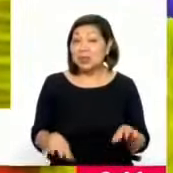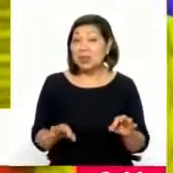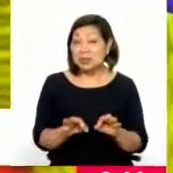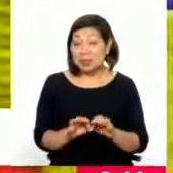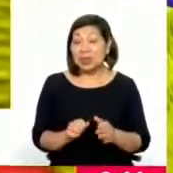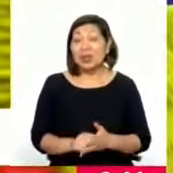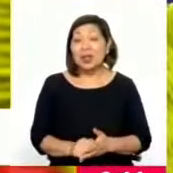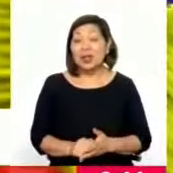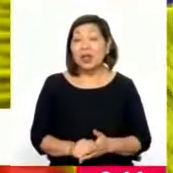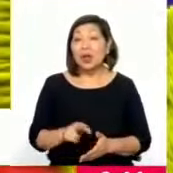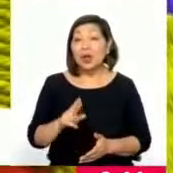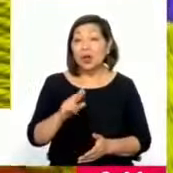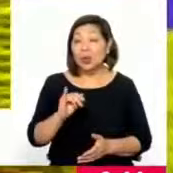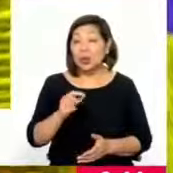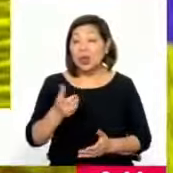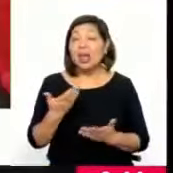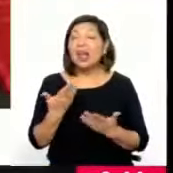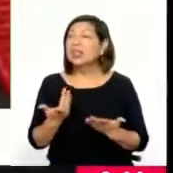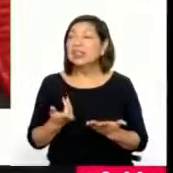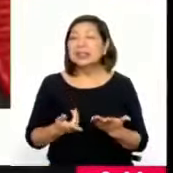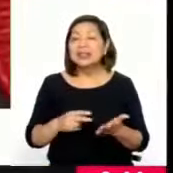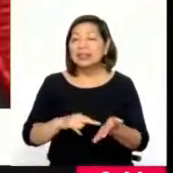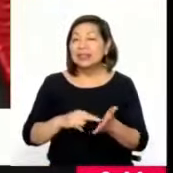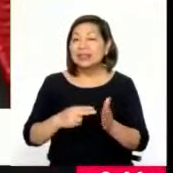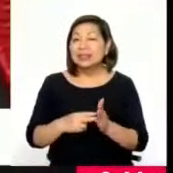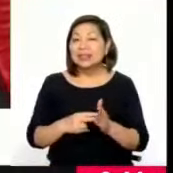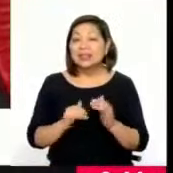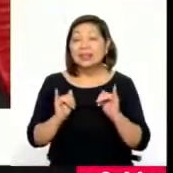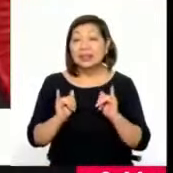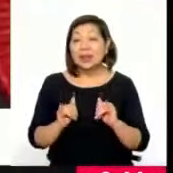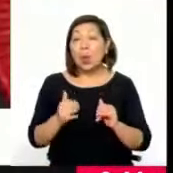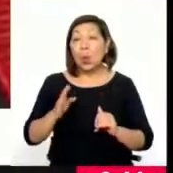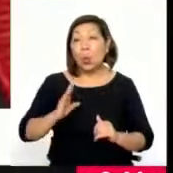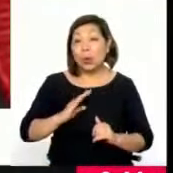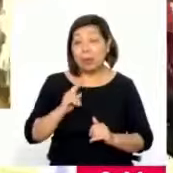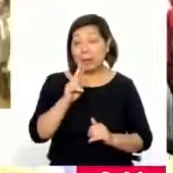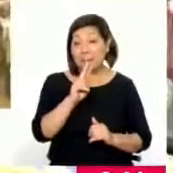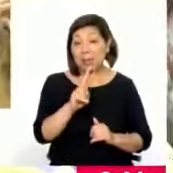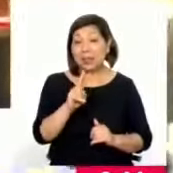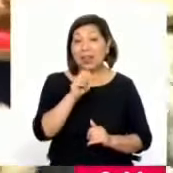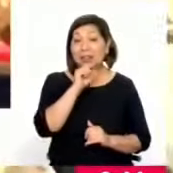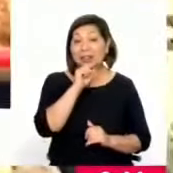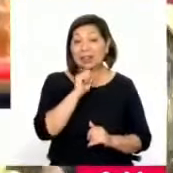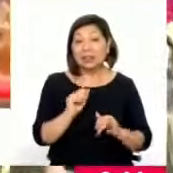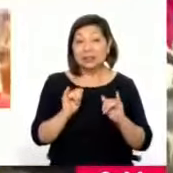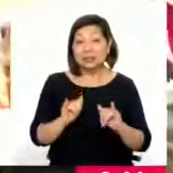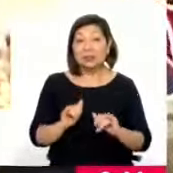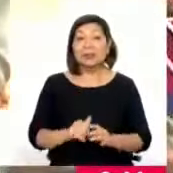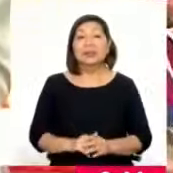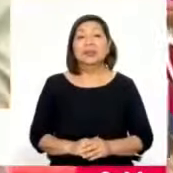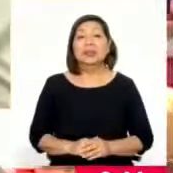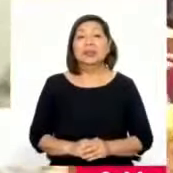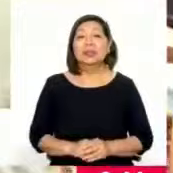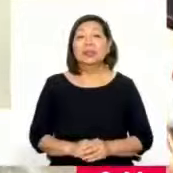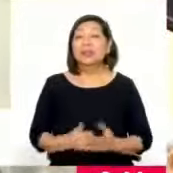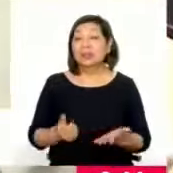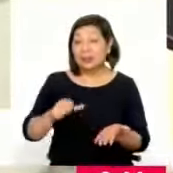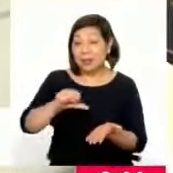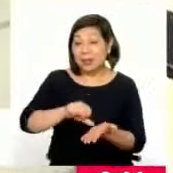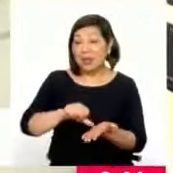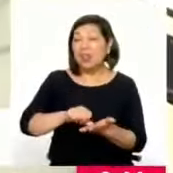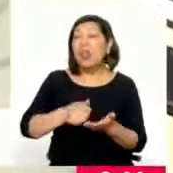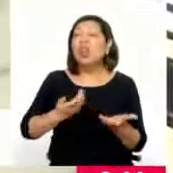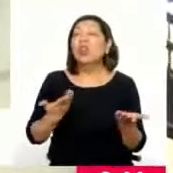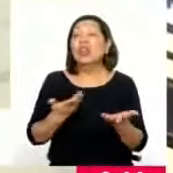Perú, Rurakmaki Hecho a Mano, se queda hasta el jueves 22 de diciembre. En la sede del Ministerio